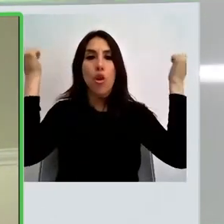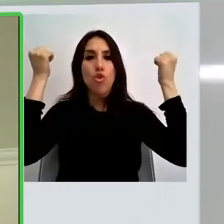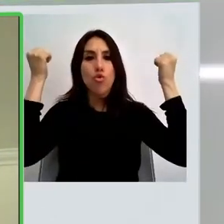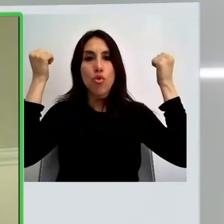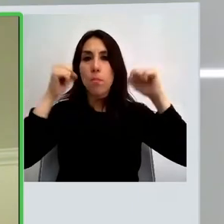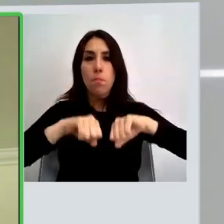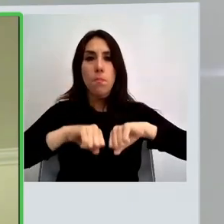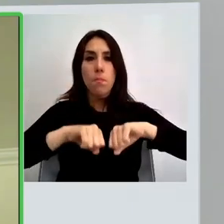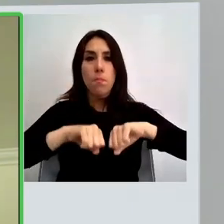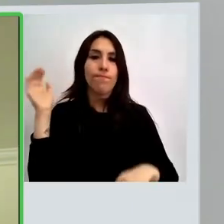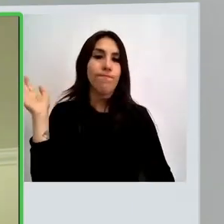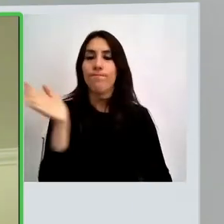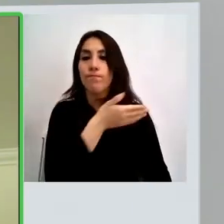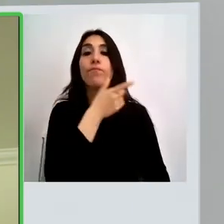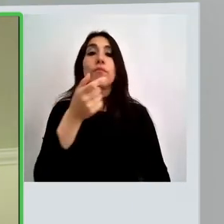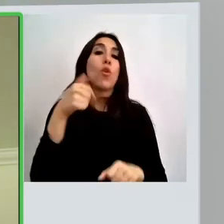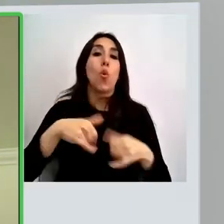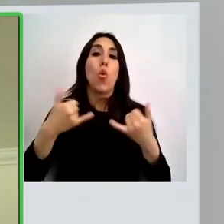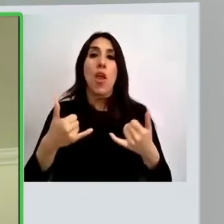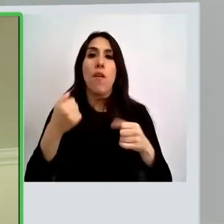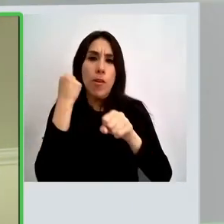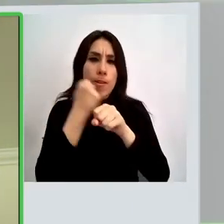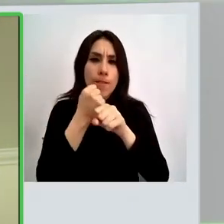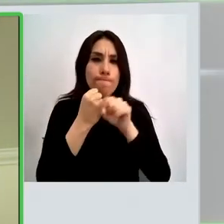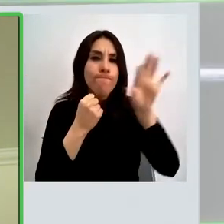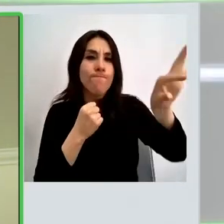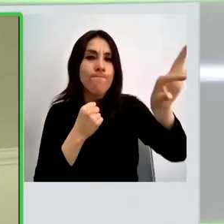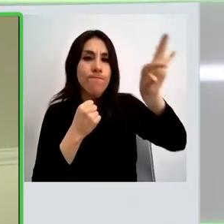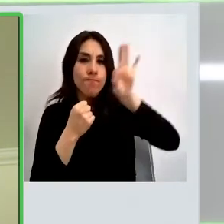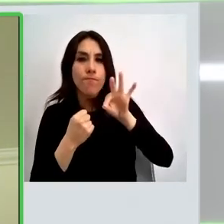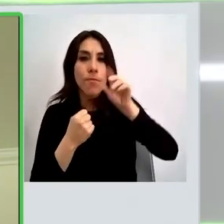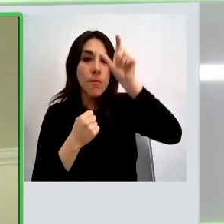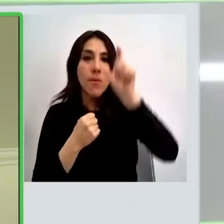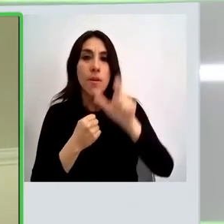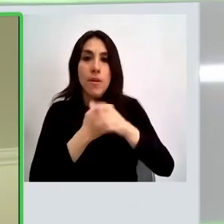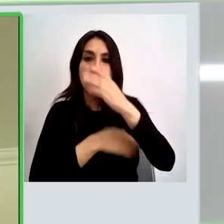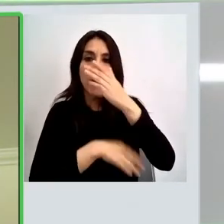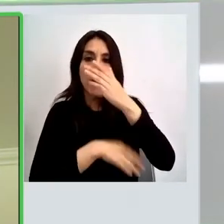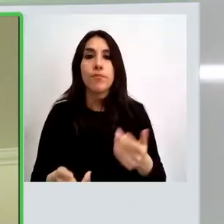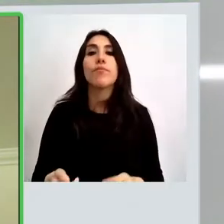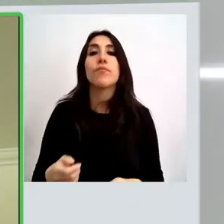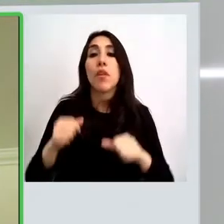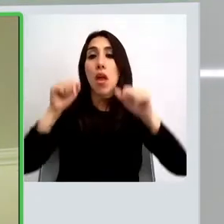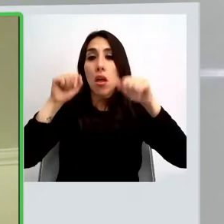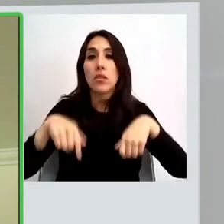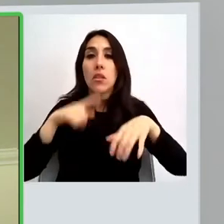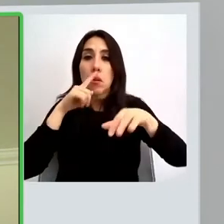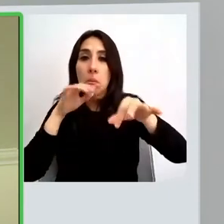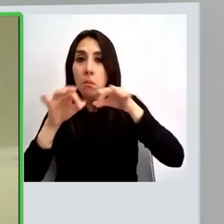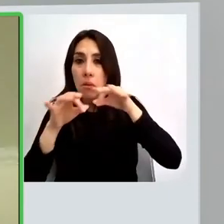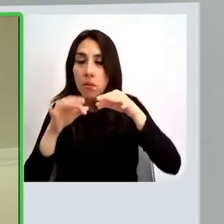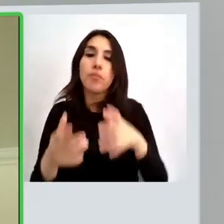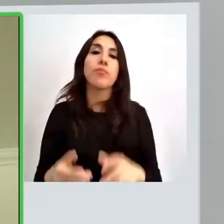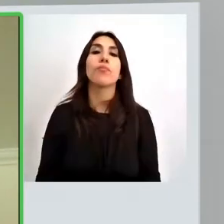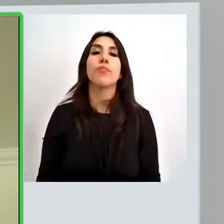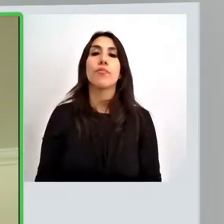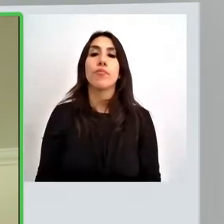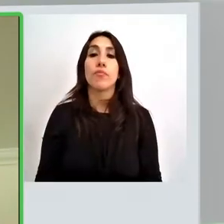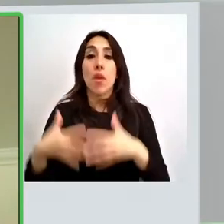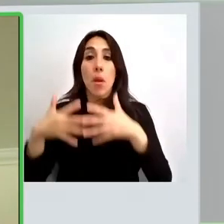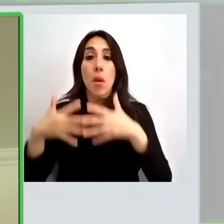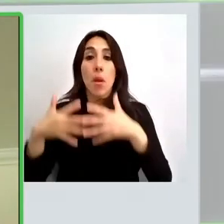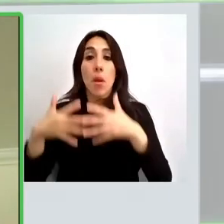personas entonces les puedo decir que es nos costó bastante en eeuu aquí